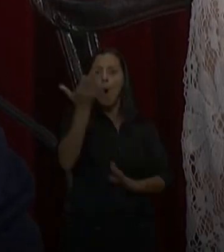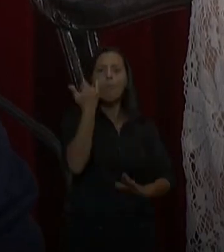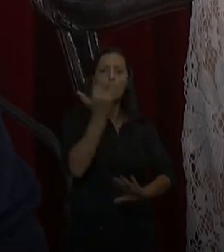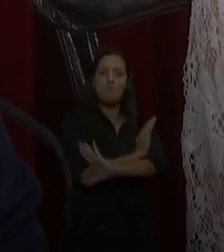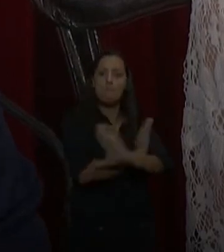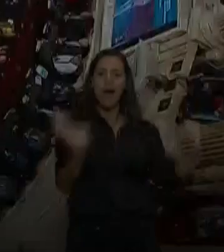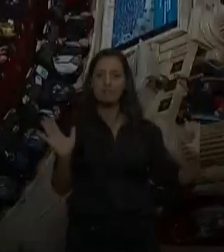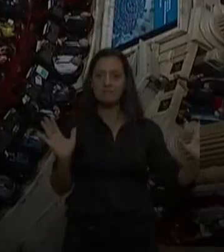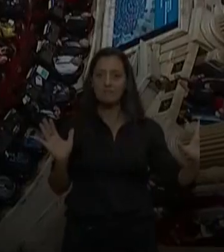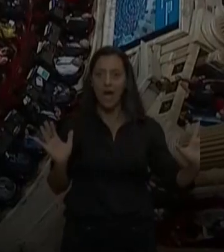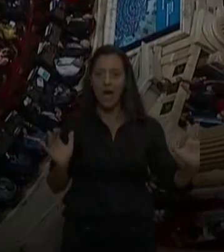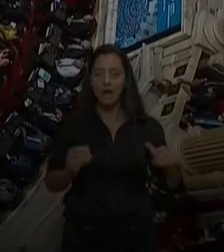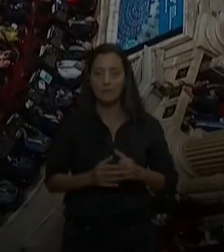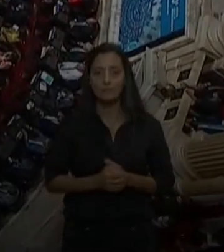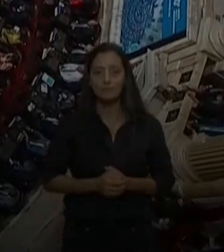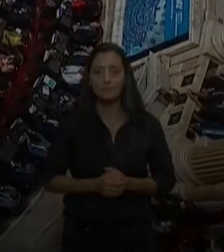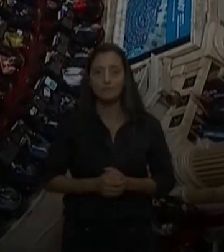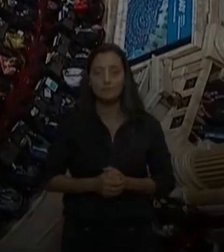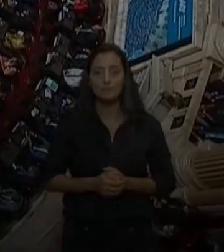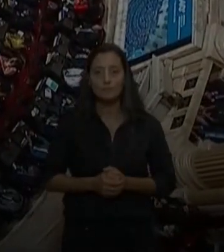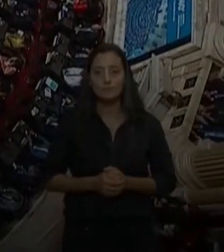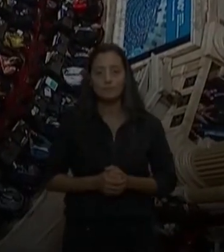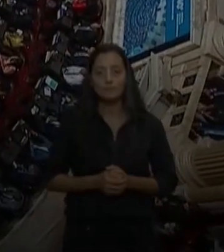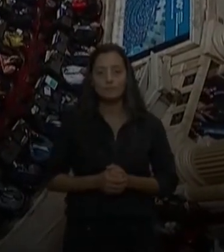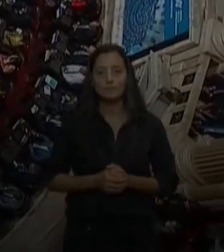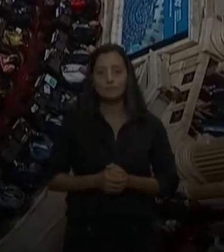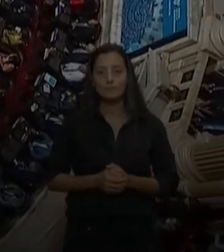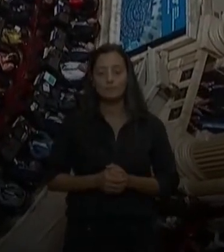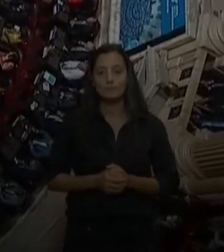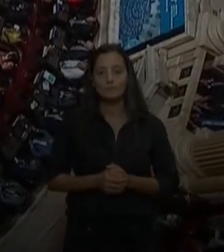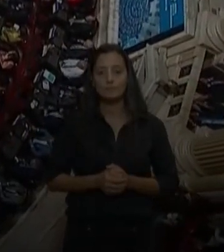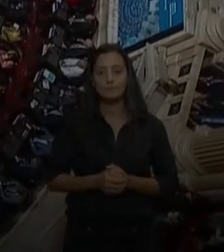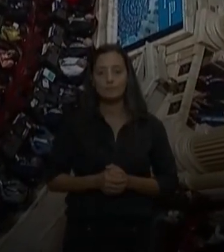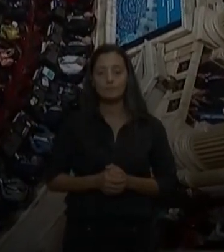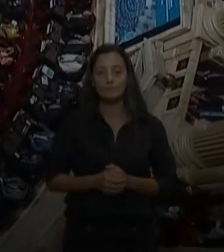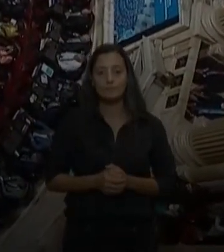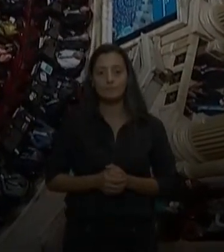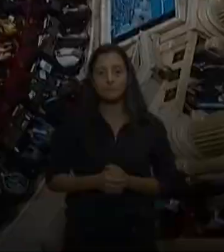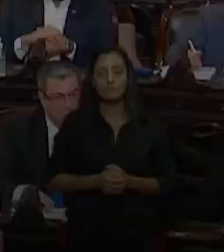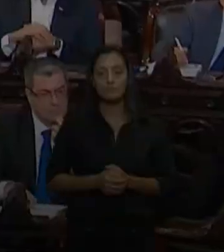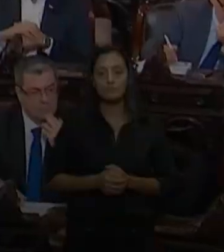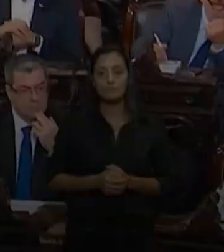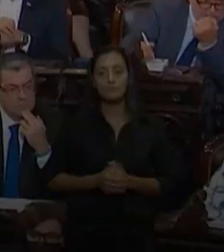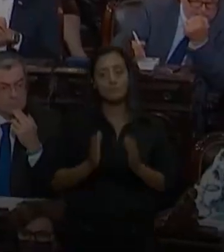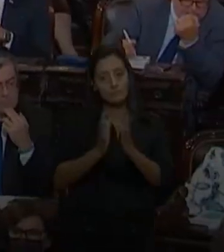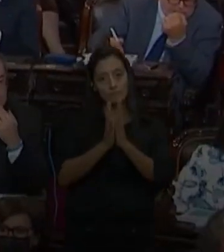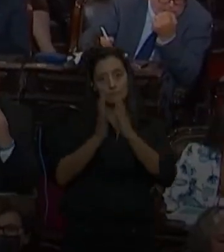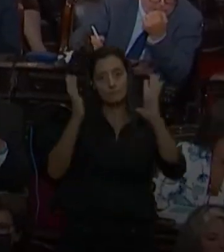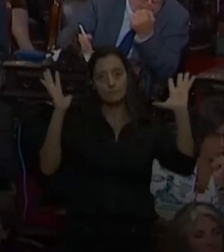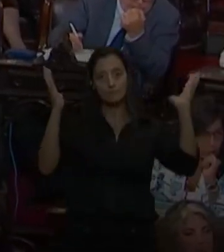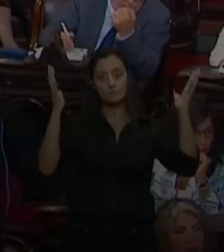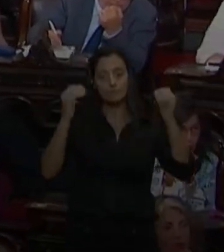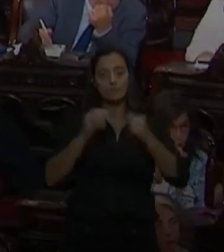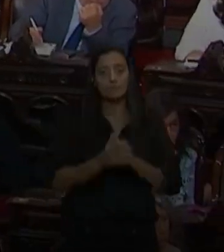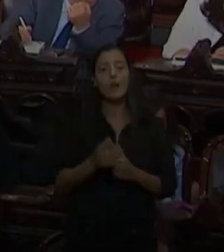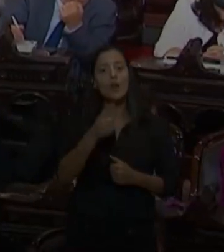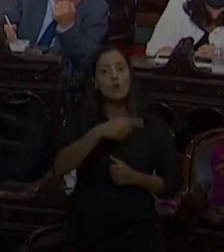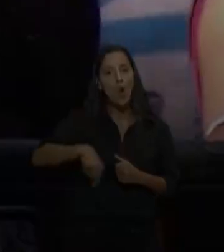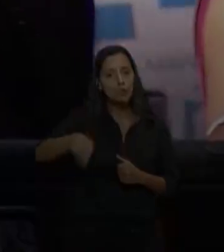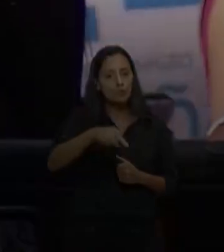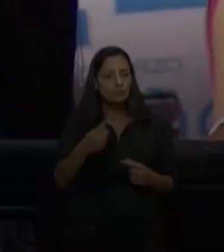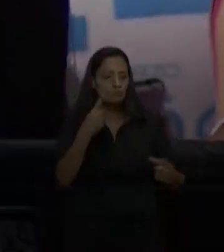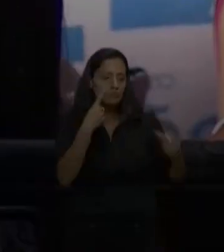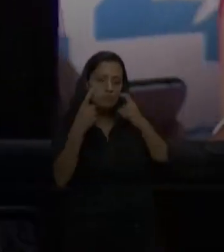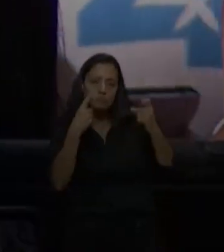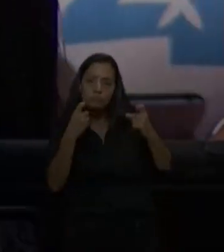que genera trabajo. Un balance positivo respecto a una recuperación que para muchos era inesperada. En 2021 se recuperó todo lo perdido